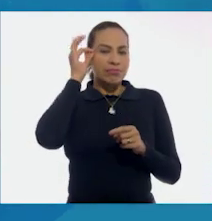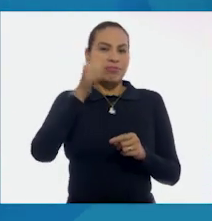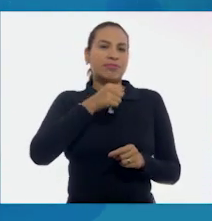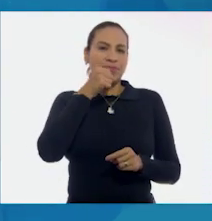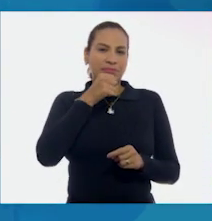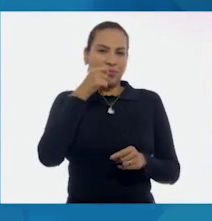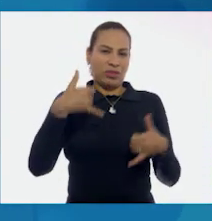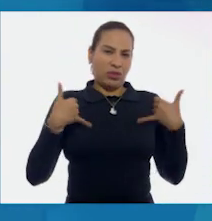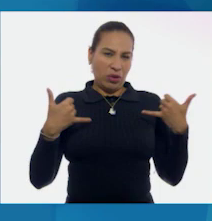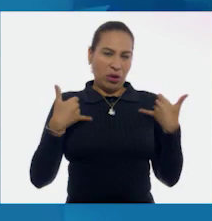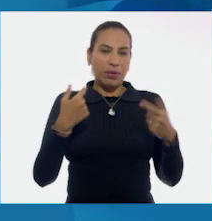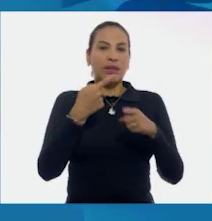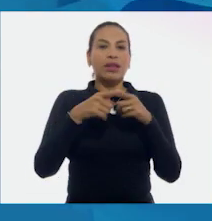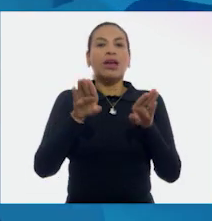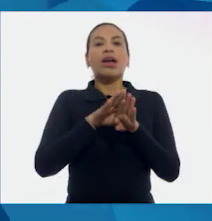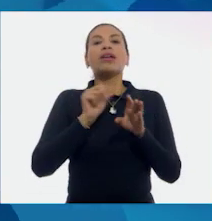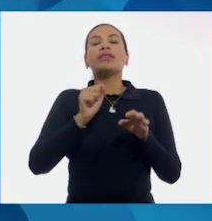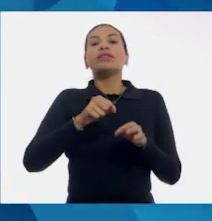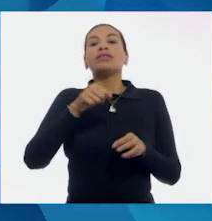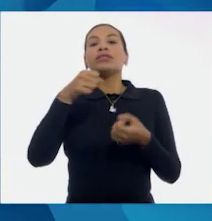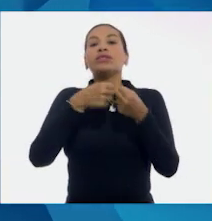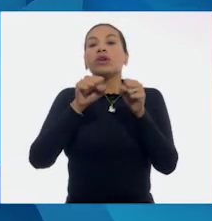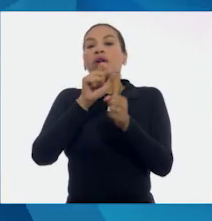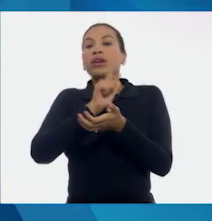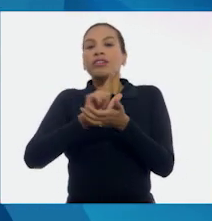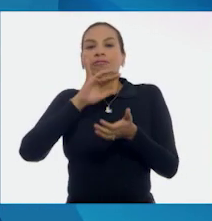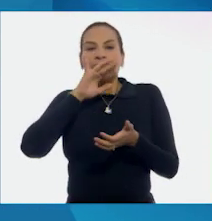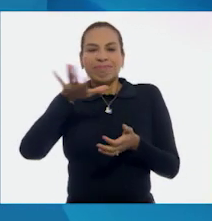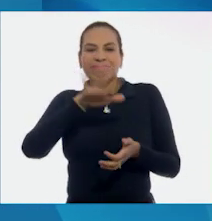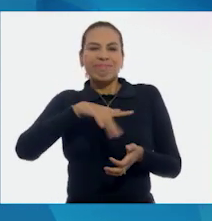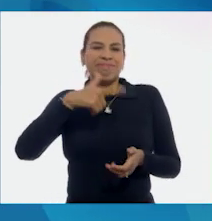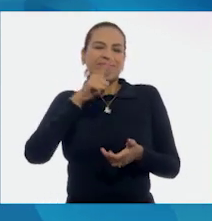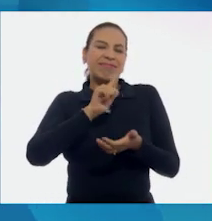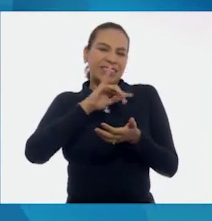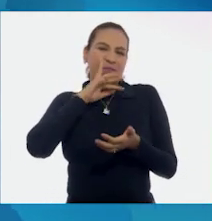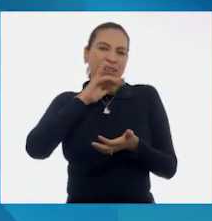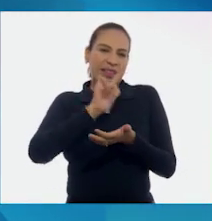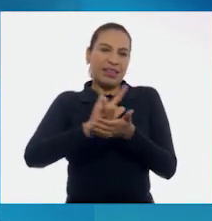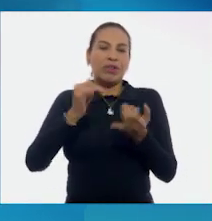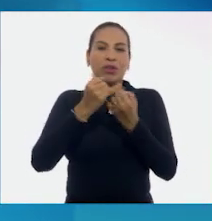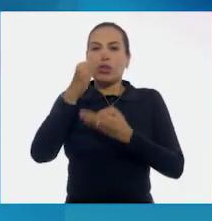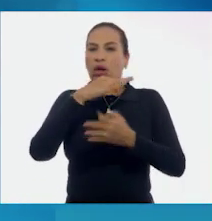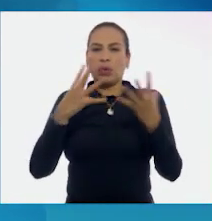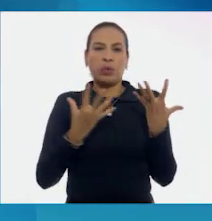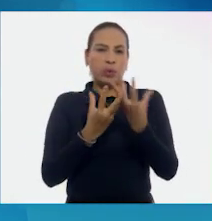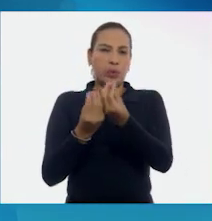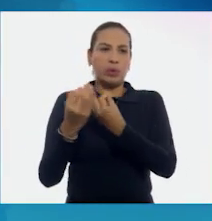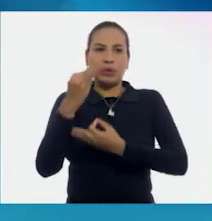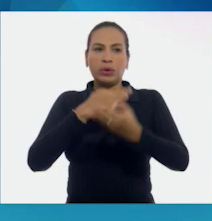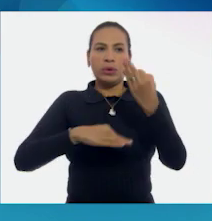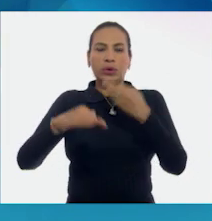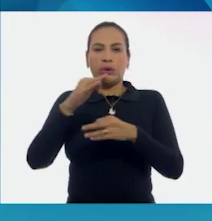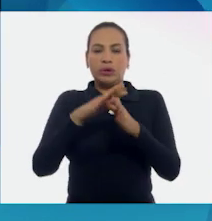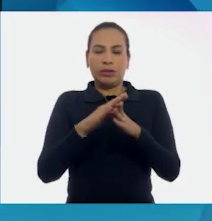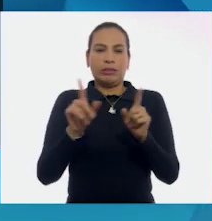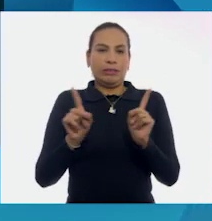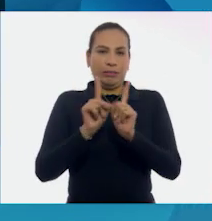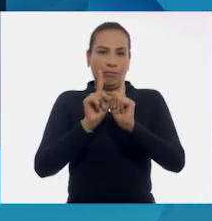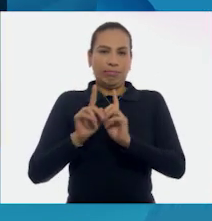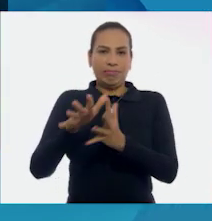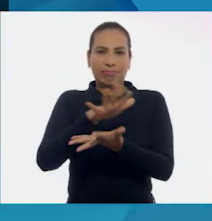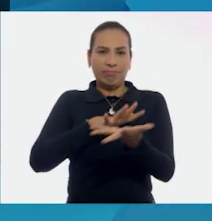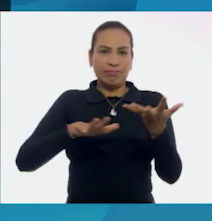viejos, sucios y limpios, todos van pegados unos con otros, y así, junto a uno que